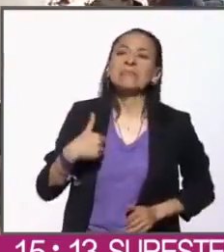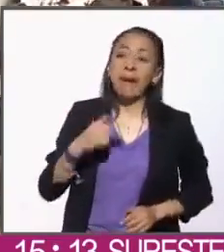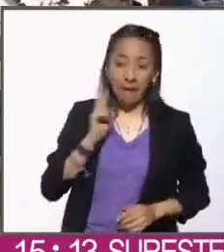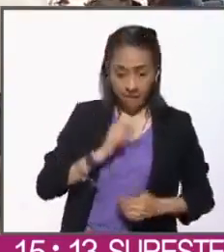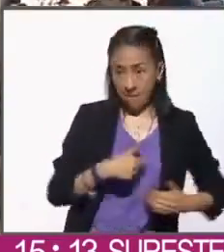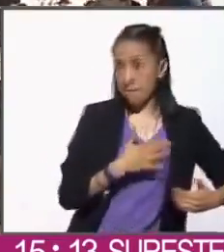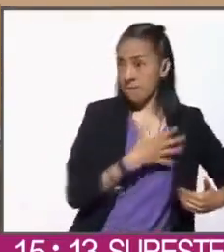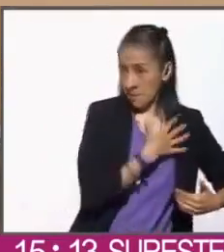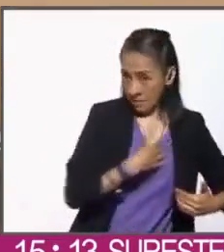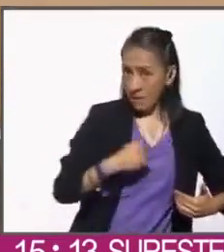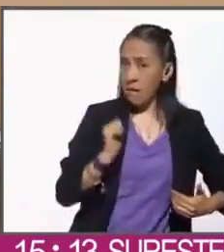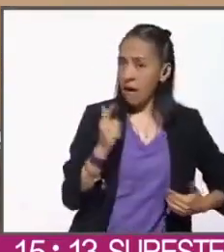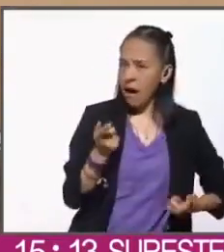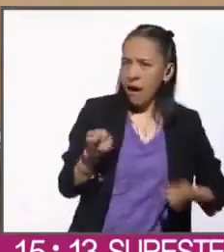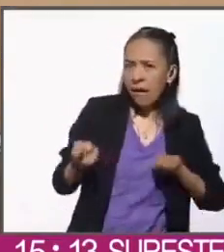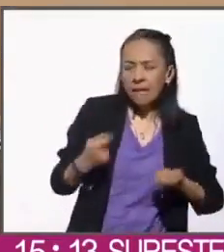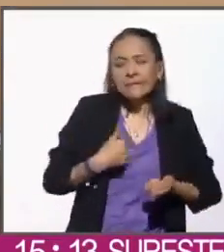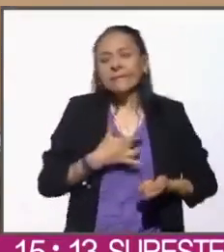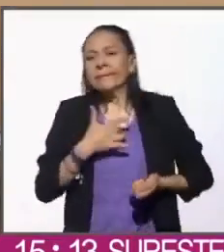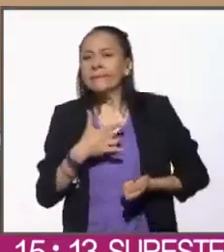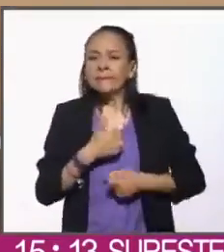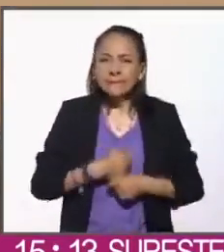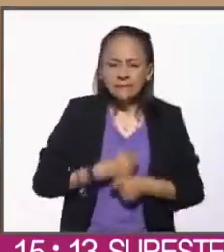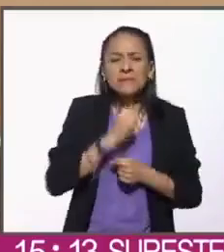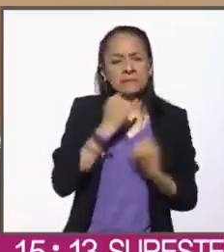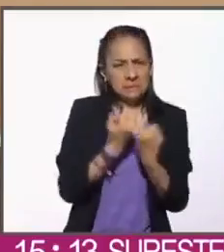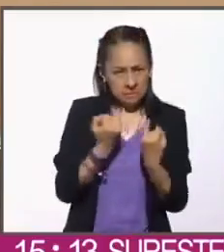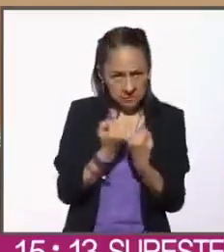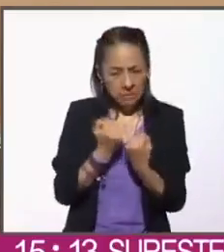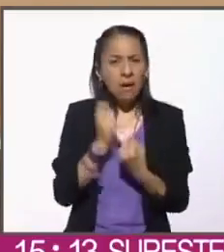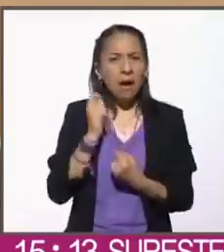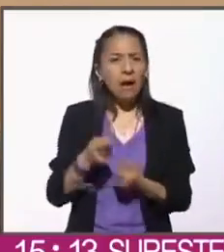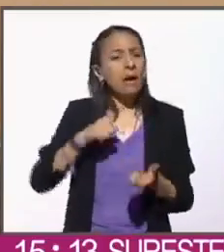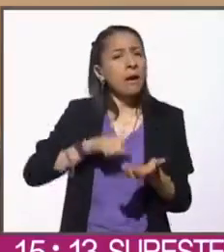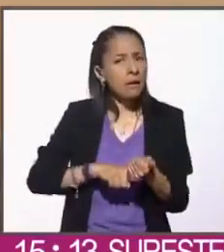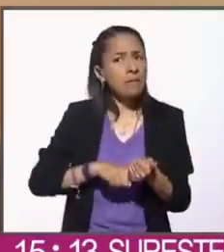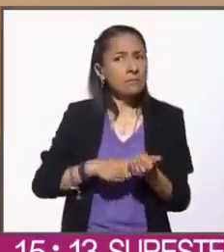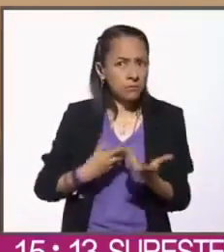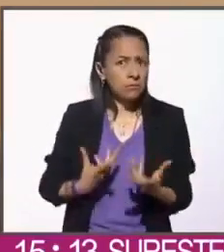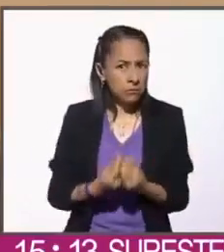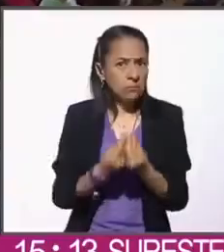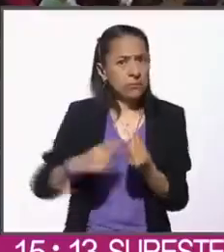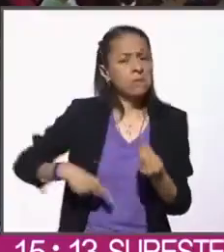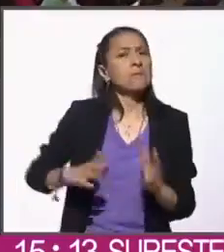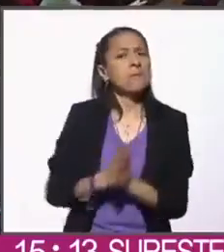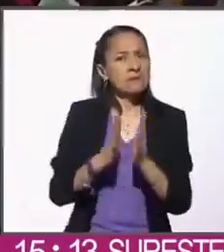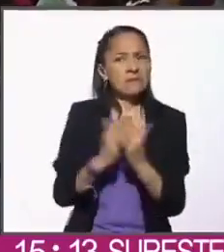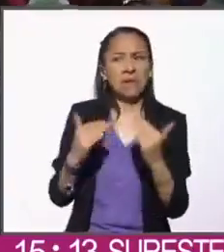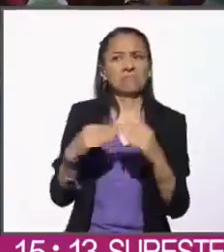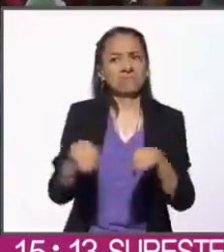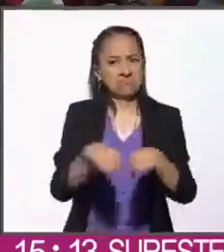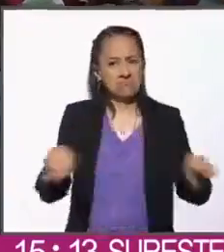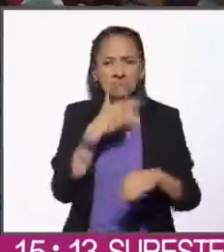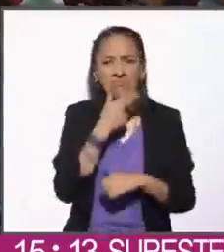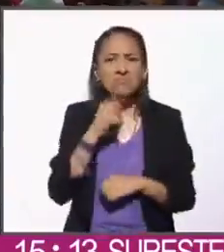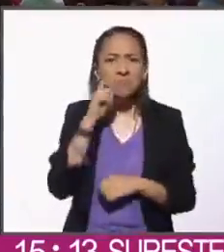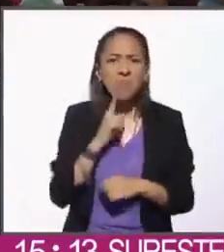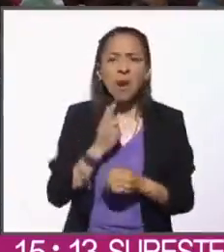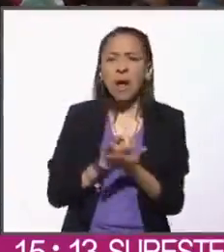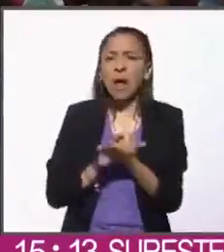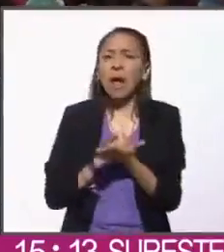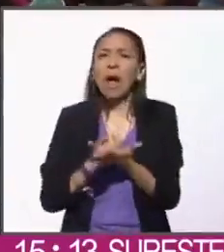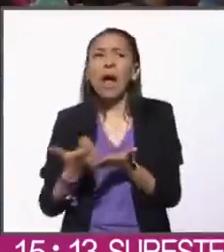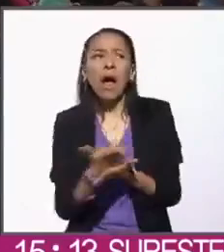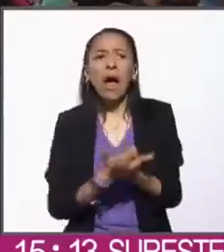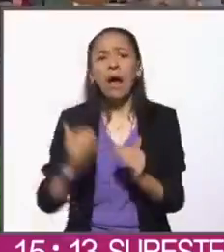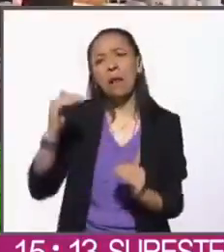También dijo que impulsará los gabinetes paritarios y eliminará la brecha salarial. Y algo muy importante,